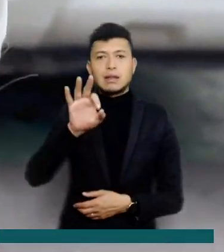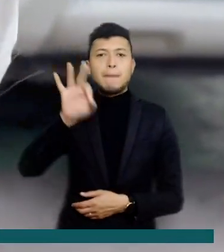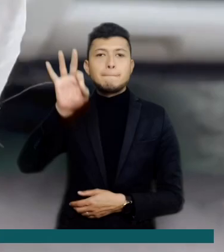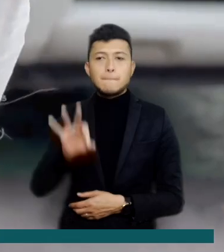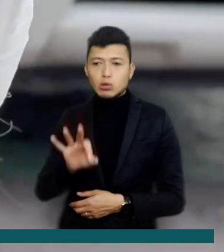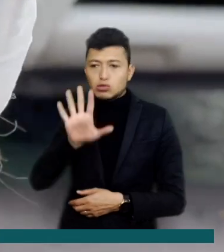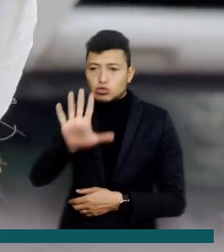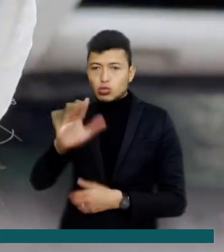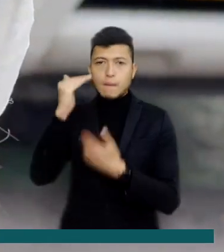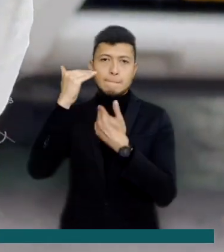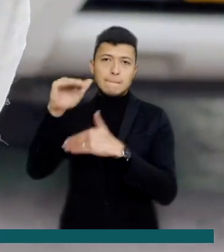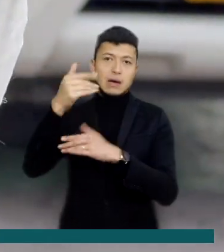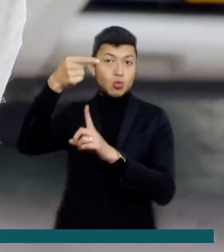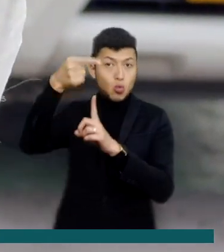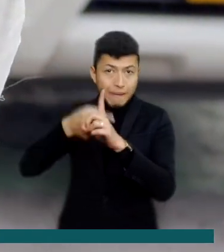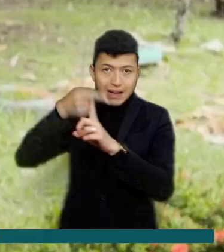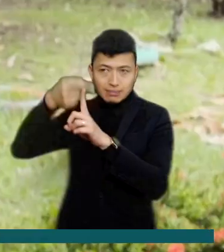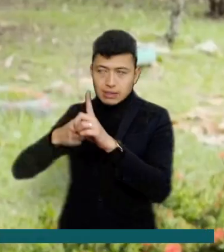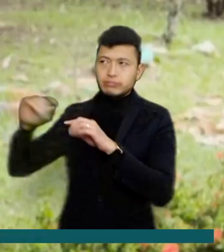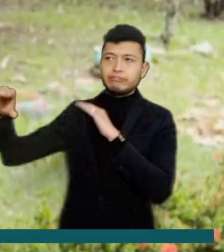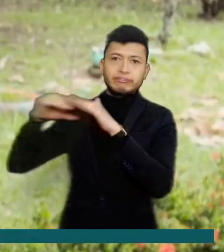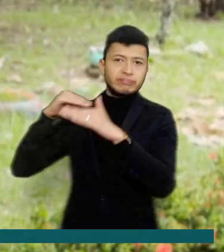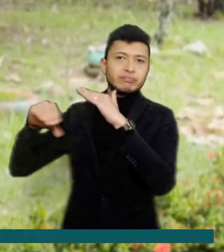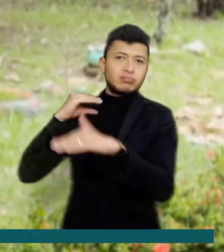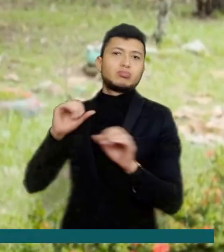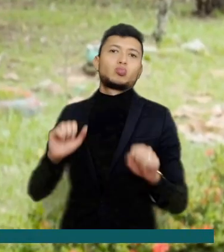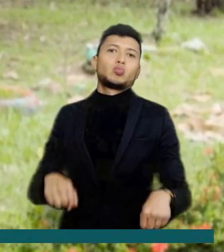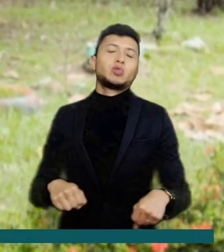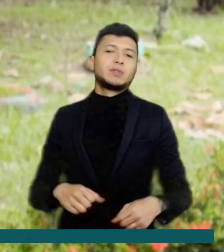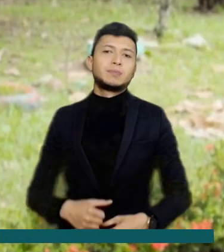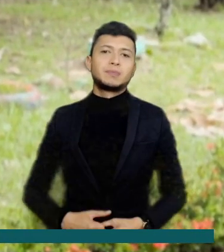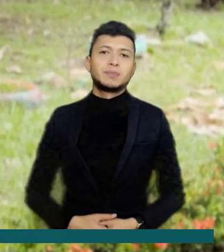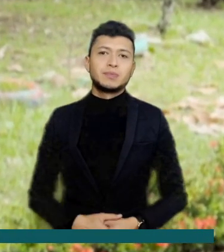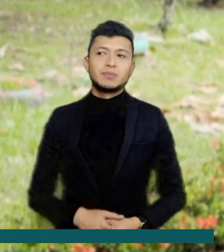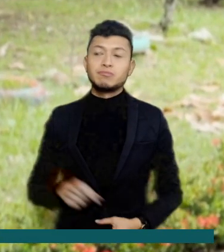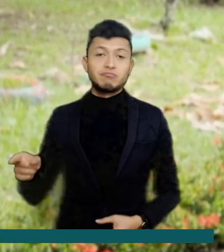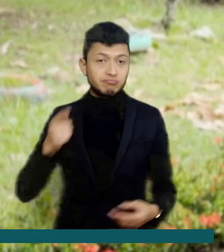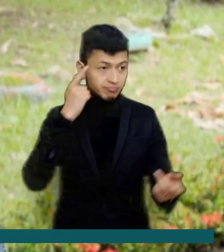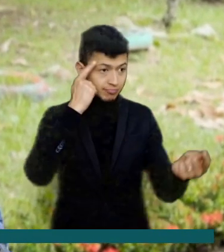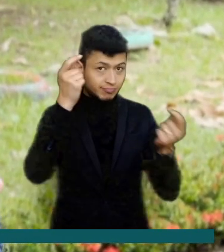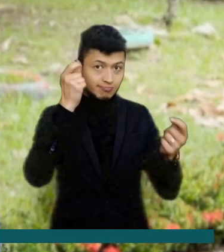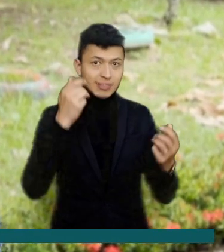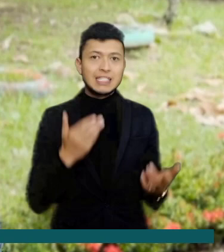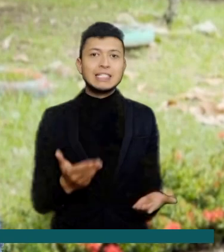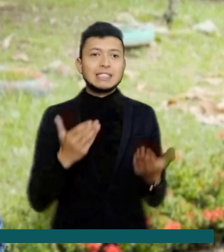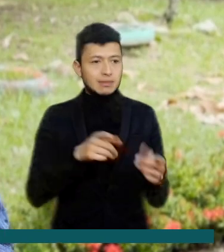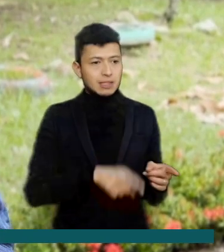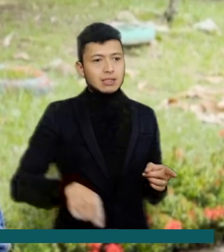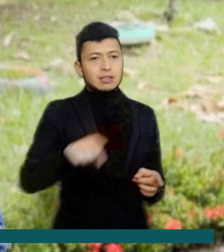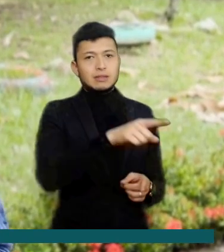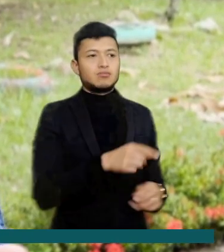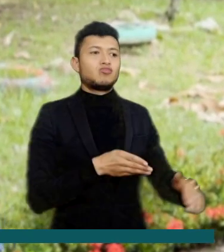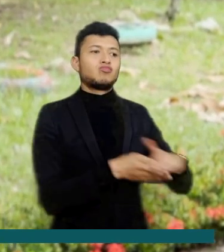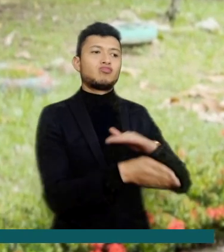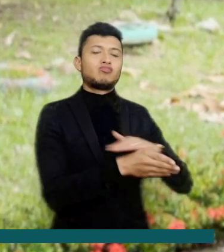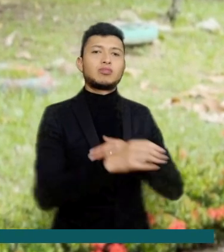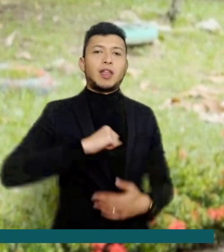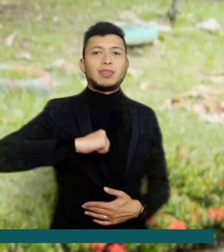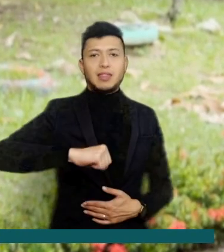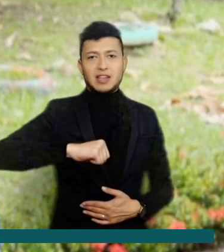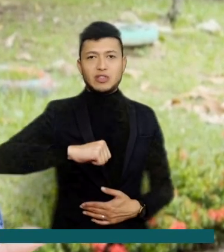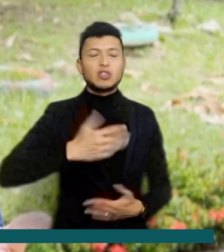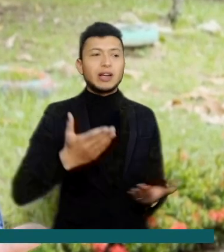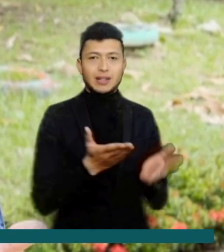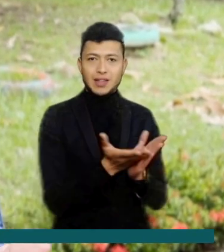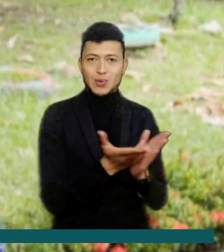de un salario mínimo mensual vigente. Se trata de una estrategia que permitirá garantizar el acceso a un derecho